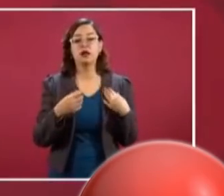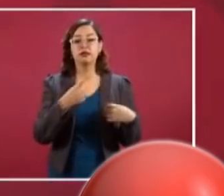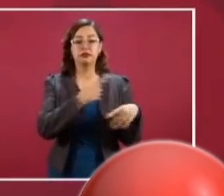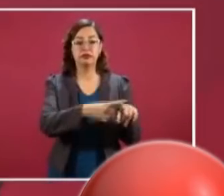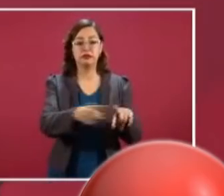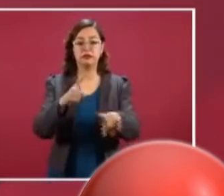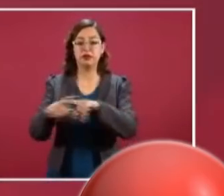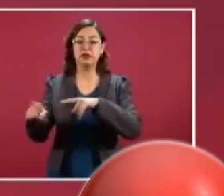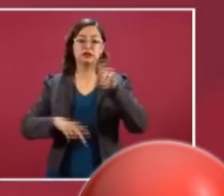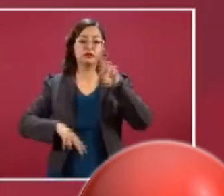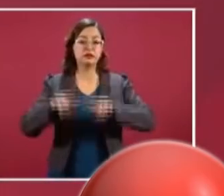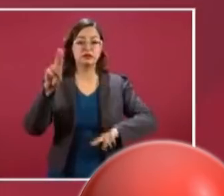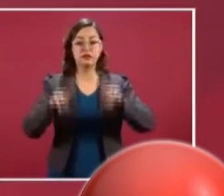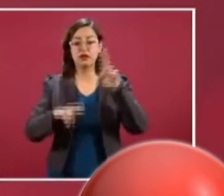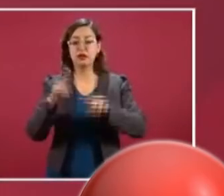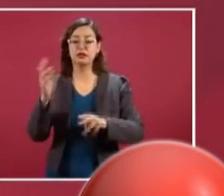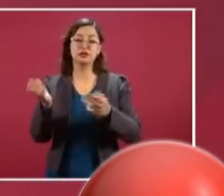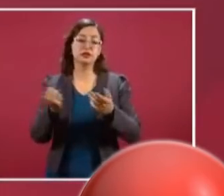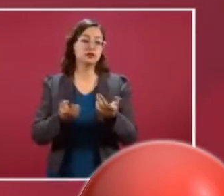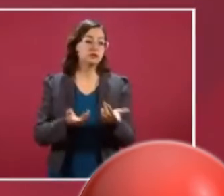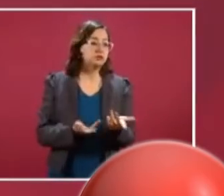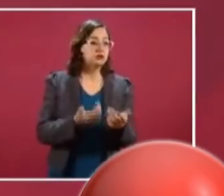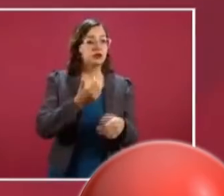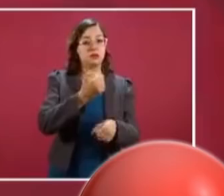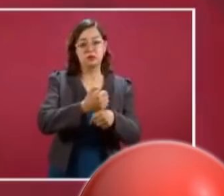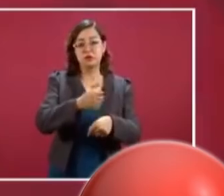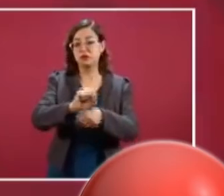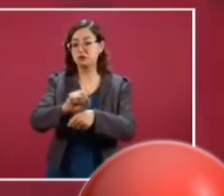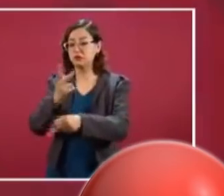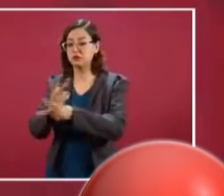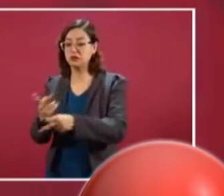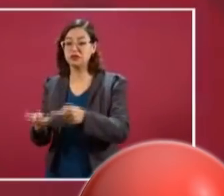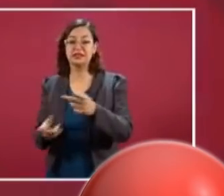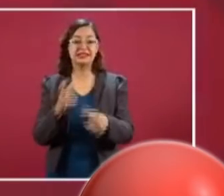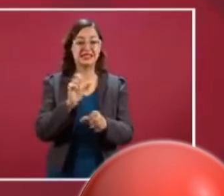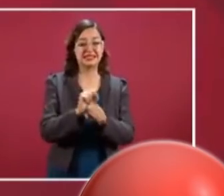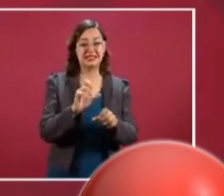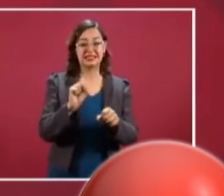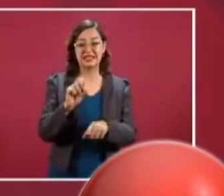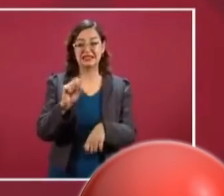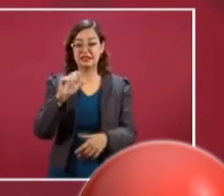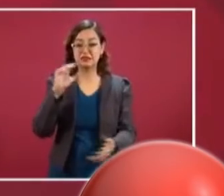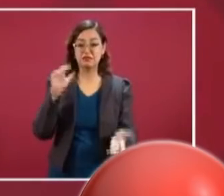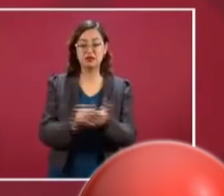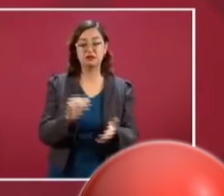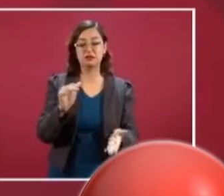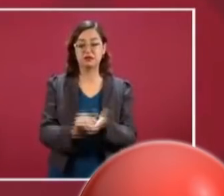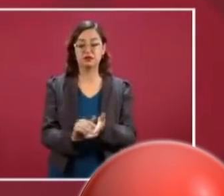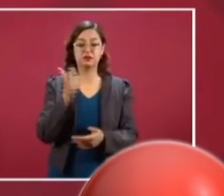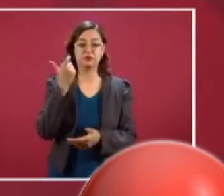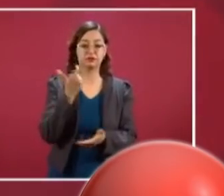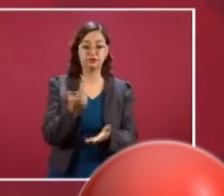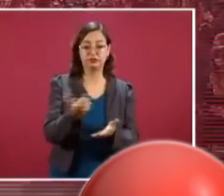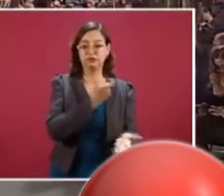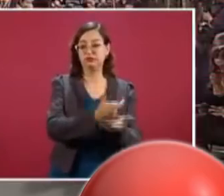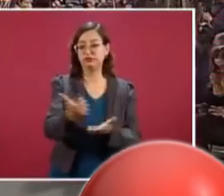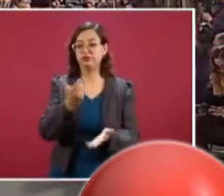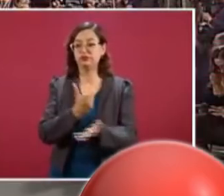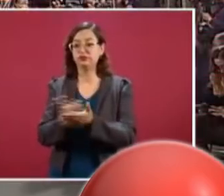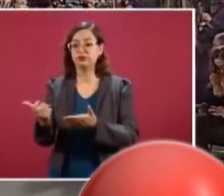distintos niveles de escolaridad, 60,000 millones de pesos. El programa